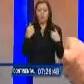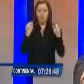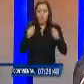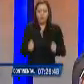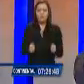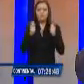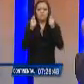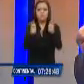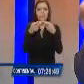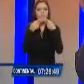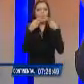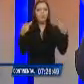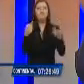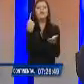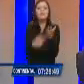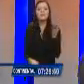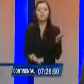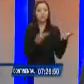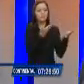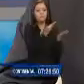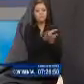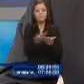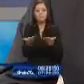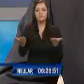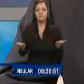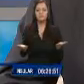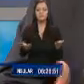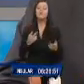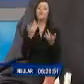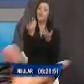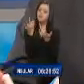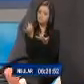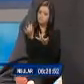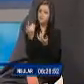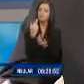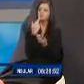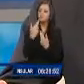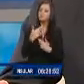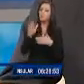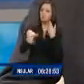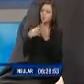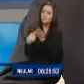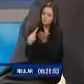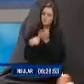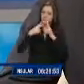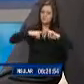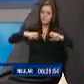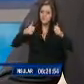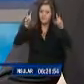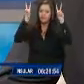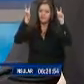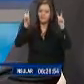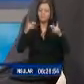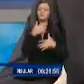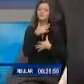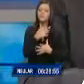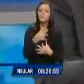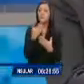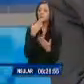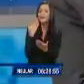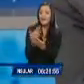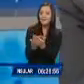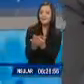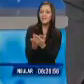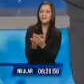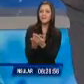la opinión pública las cosas que ahí se dicen. Espero que me haga llegar eso para poder analizar e investigar el tema. Encantado, Fausto Camacho, muchísimo gusto. Muchas gracias, y